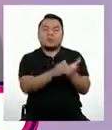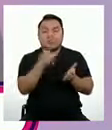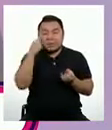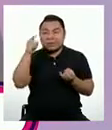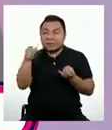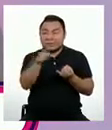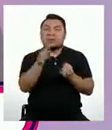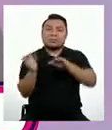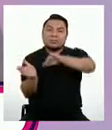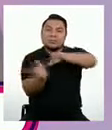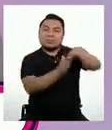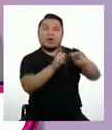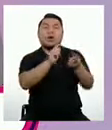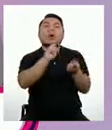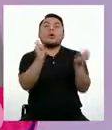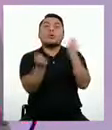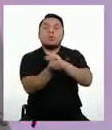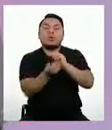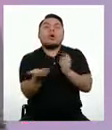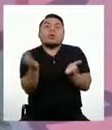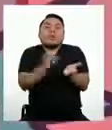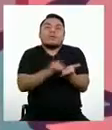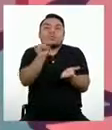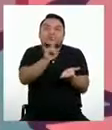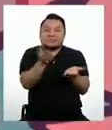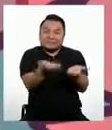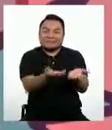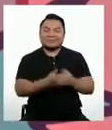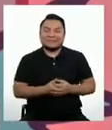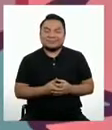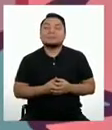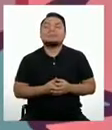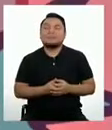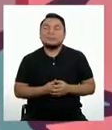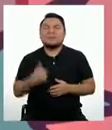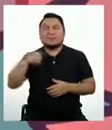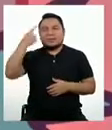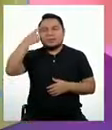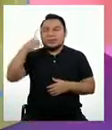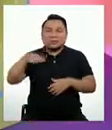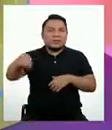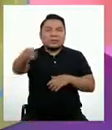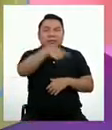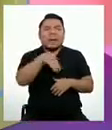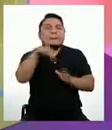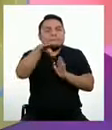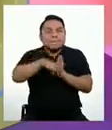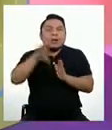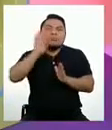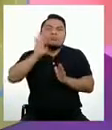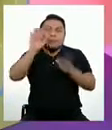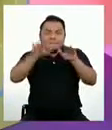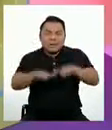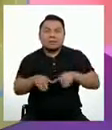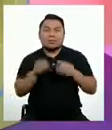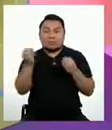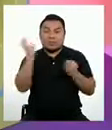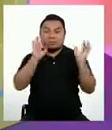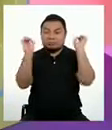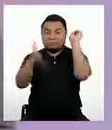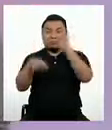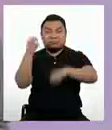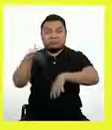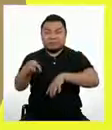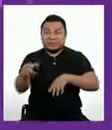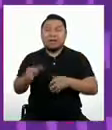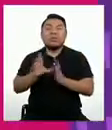que podemos reciclar, ¿no? Y no todo se tiene que ir a la basura. Yo creo que deberíamos generar menos basura porque la mayoría de la basura, de los residuos, se van al